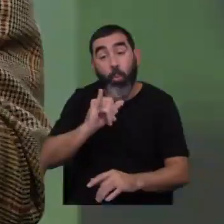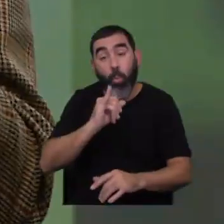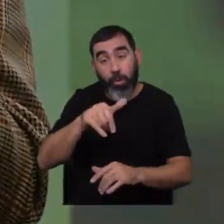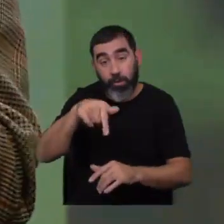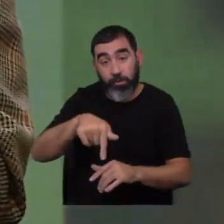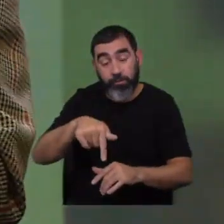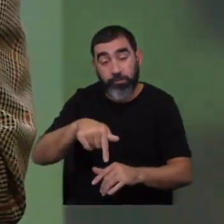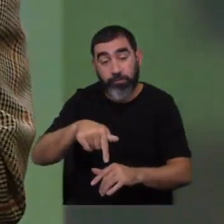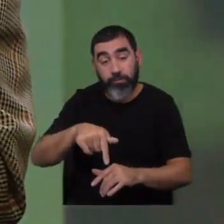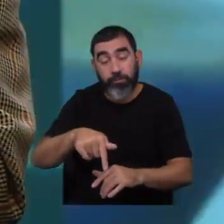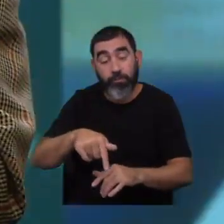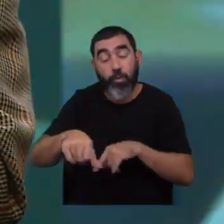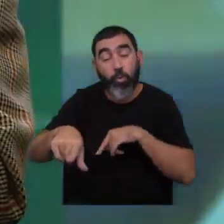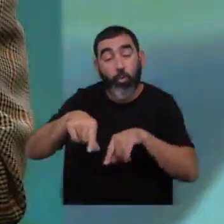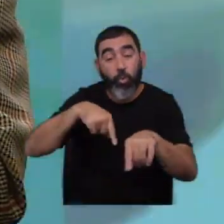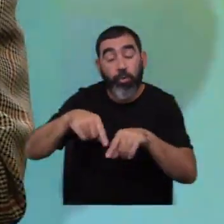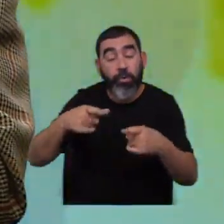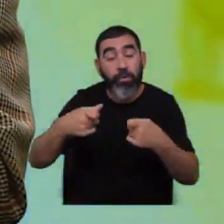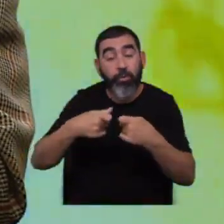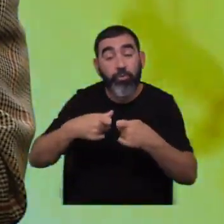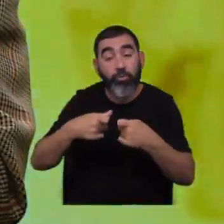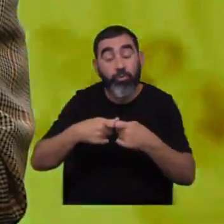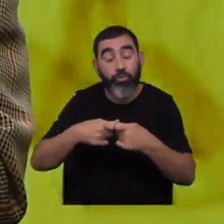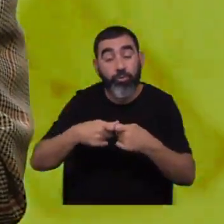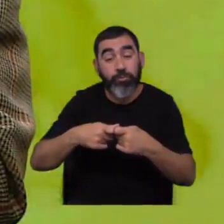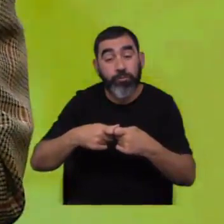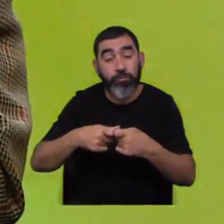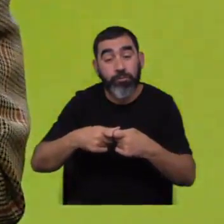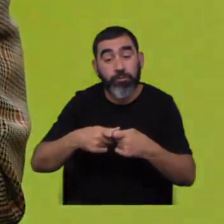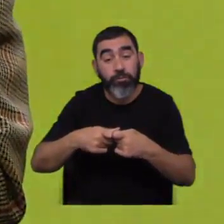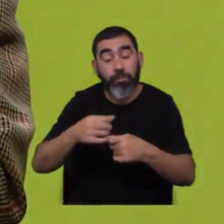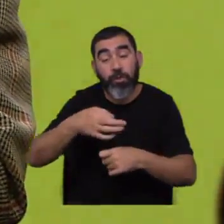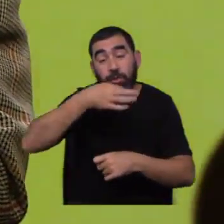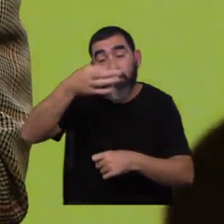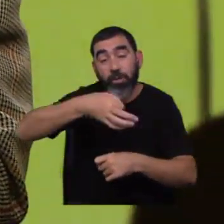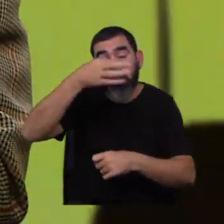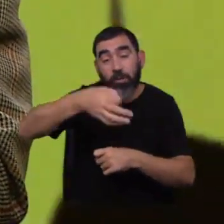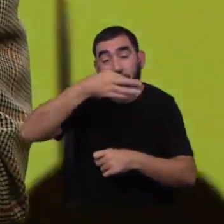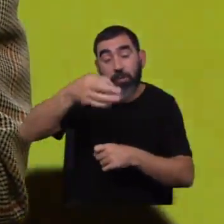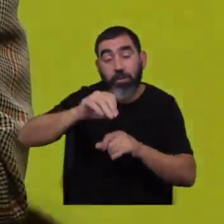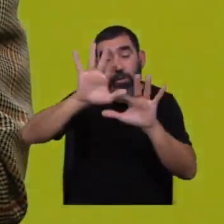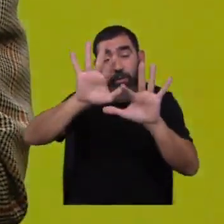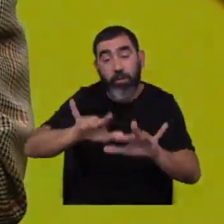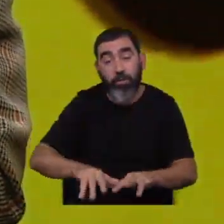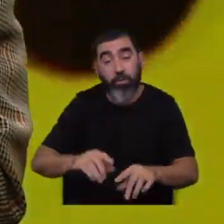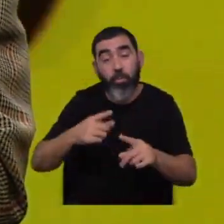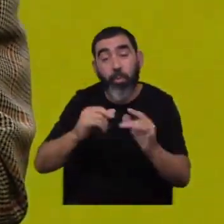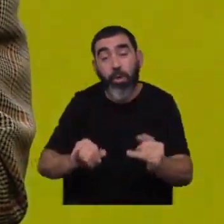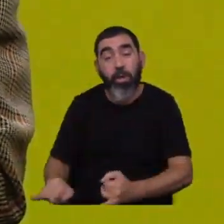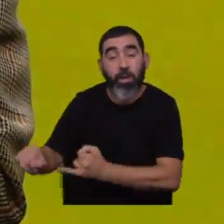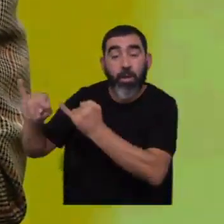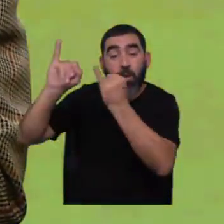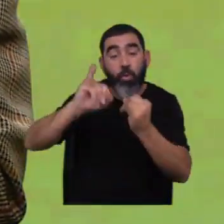justamente con esta coordinación con las sociedades académicas vamos a hacer una declaración en el marco de la jornada